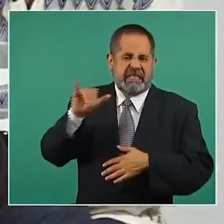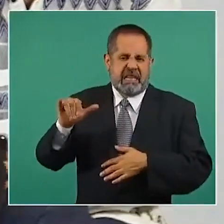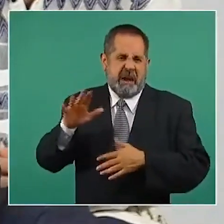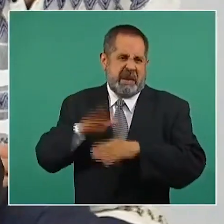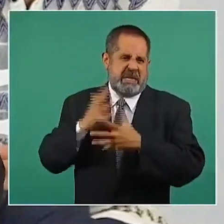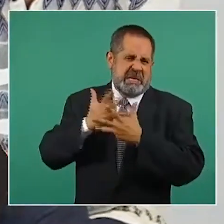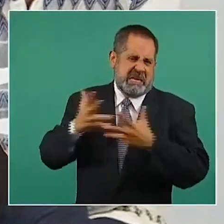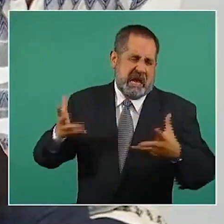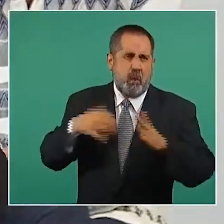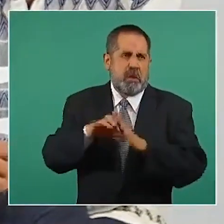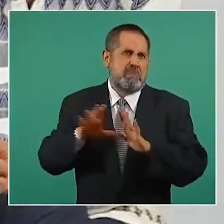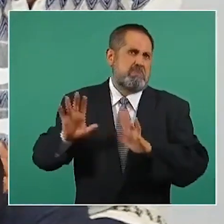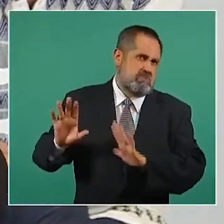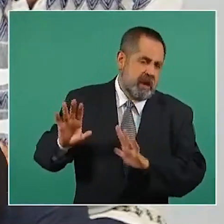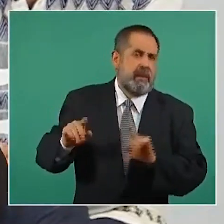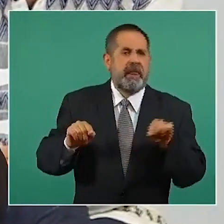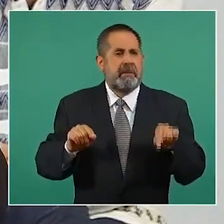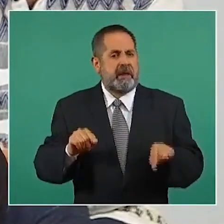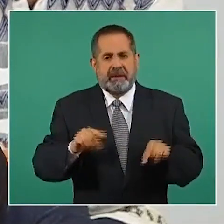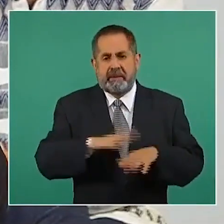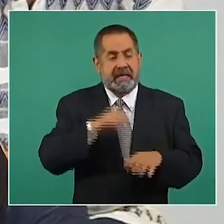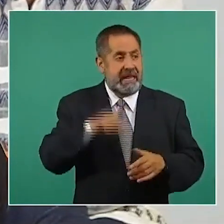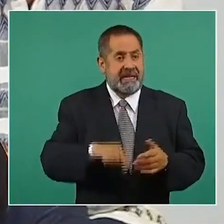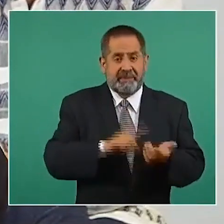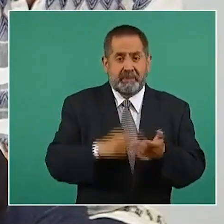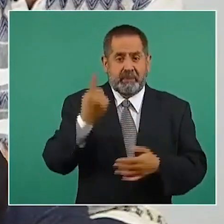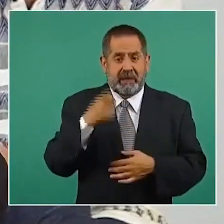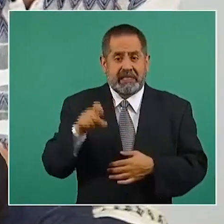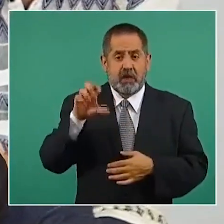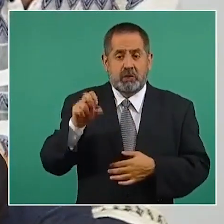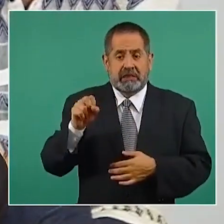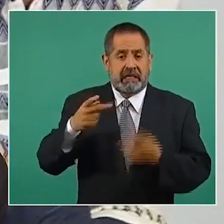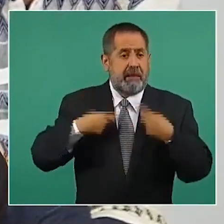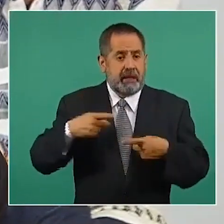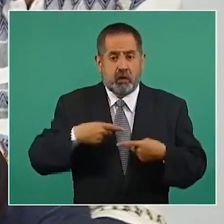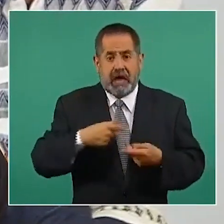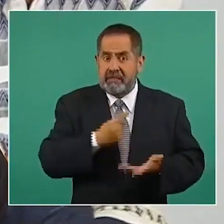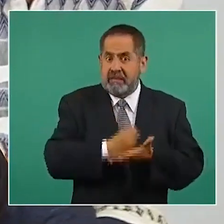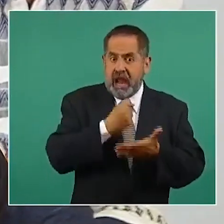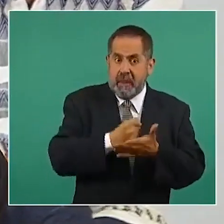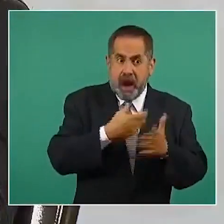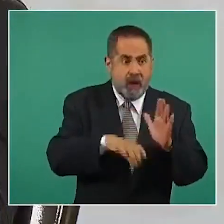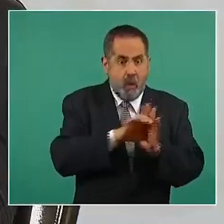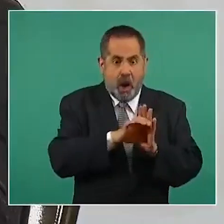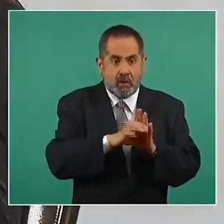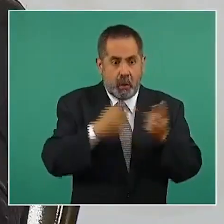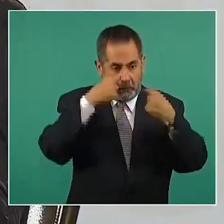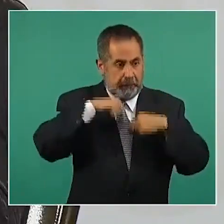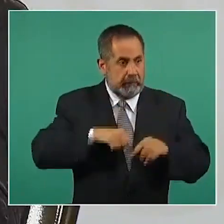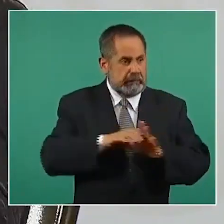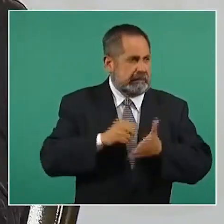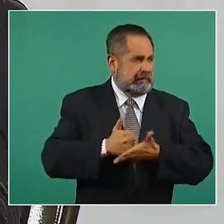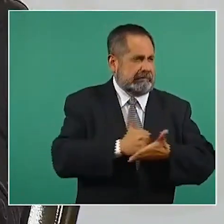una gran cantidad de camas. Llegó a tener 160 pacientes asistidos mecánicamente, es decir,